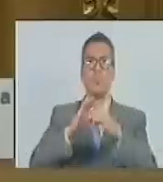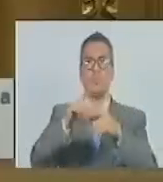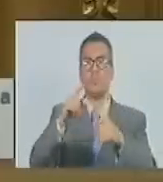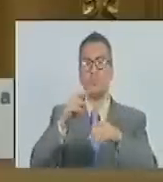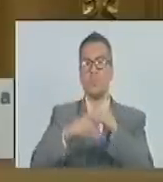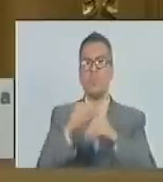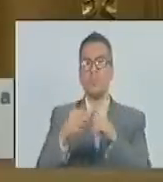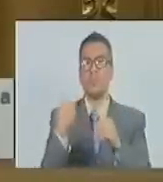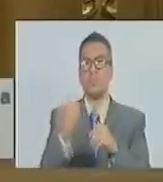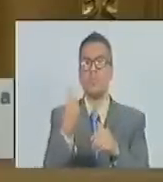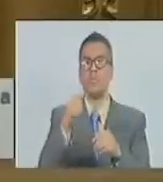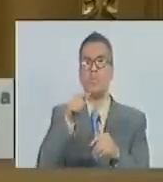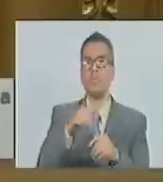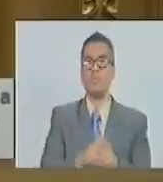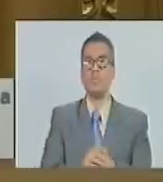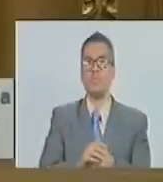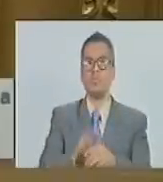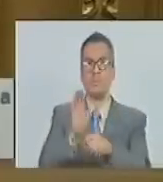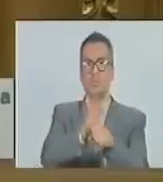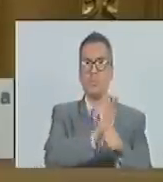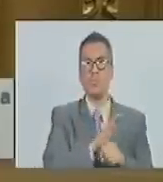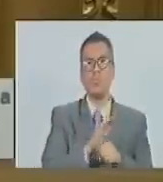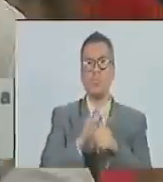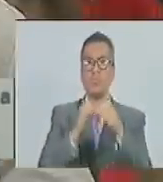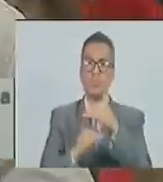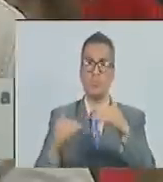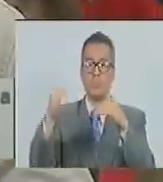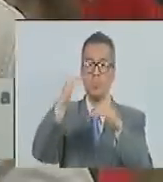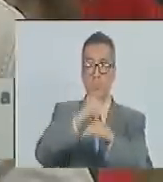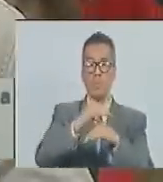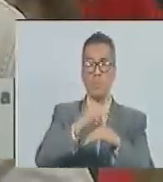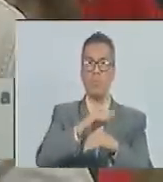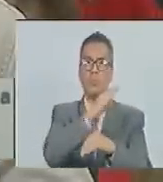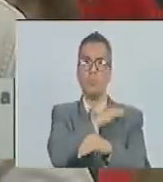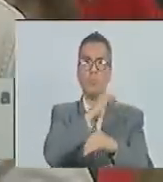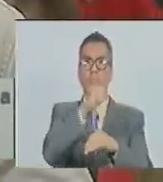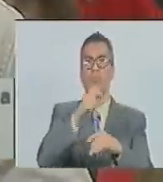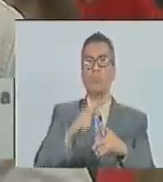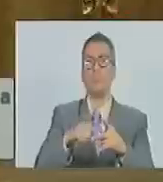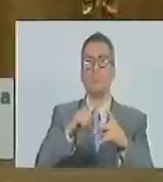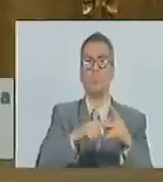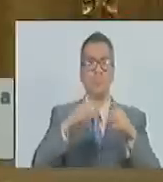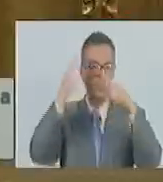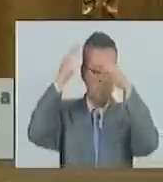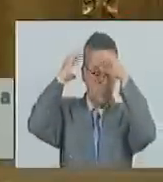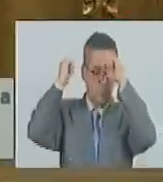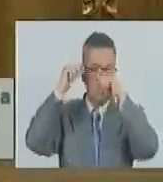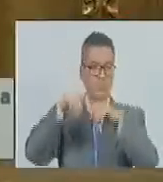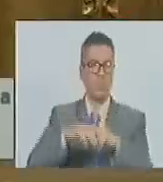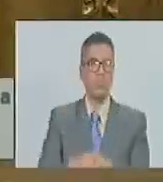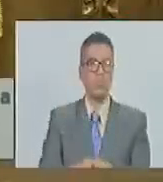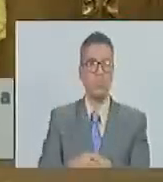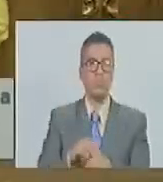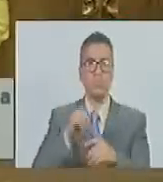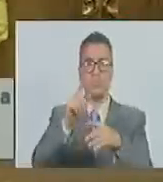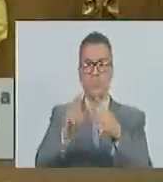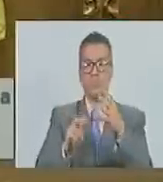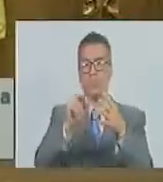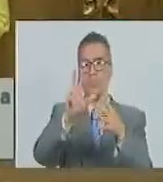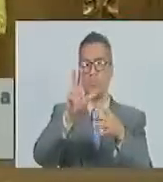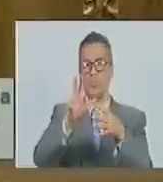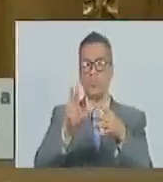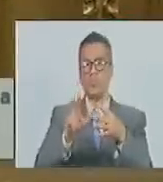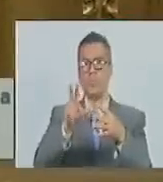orientada exclusivamente a proteger a los altos funcionarios, entre ellos los diplomáticos. Y en tercer